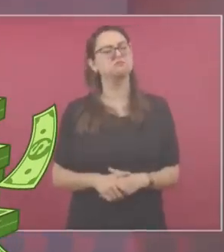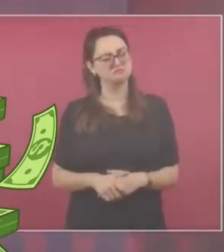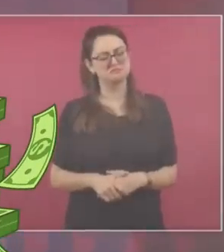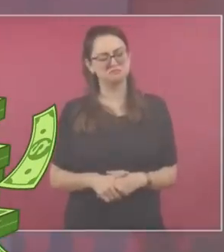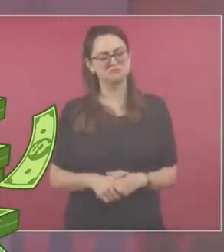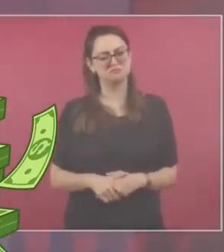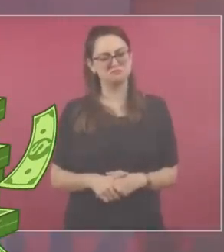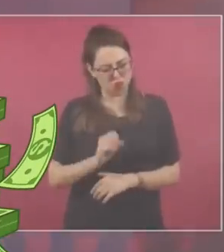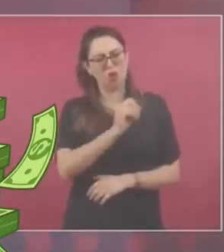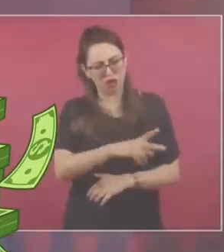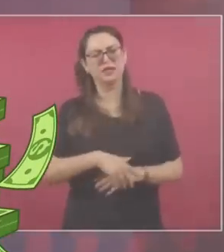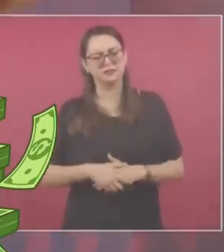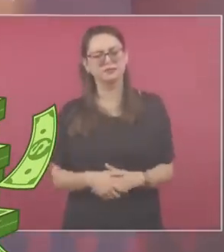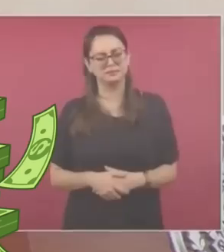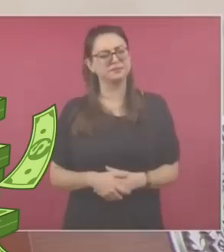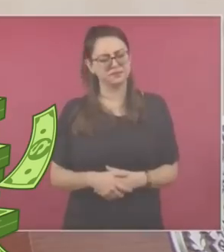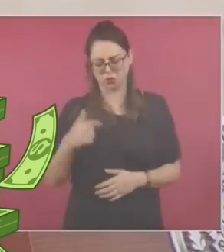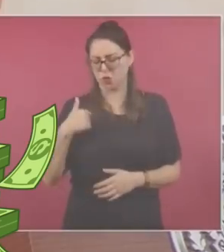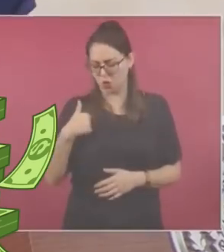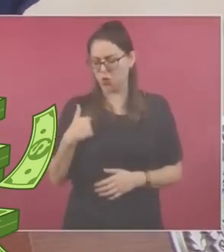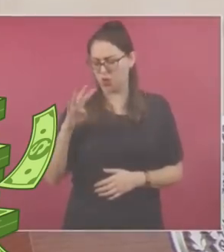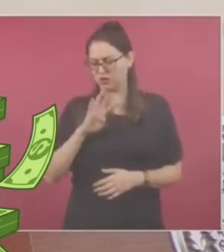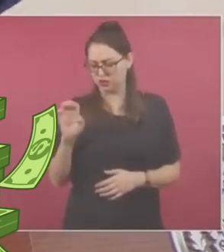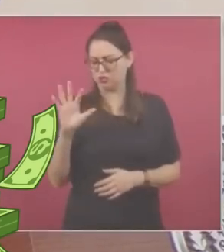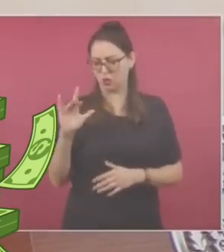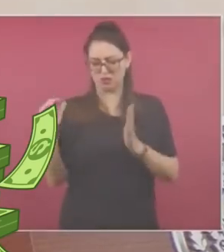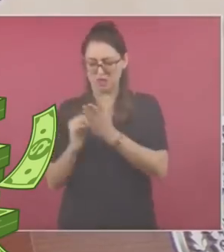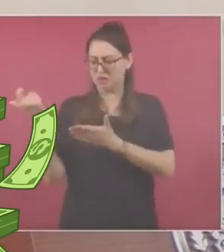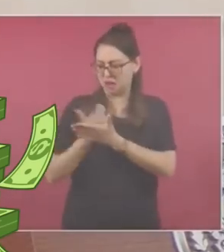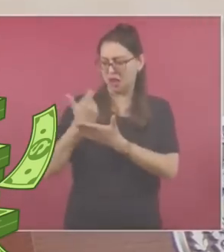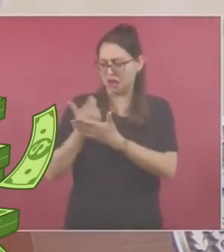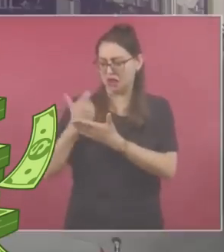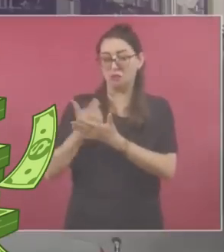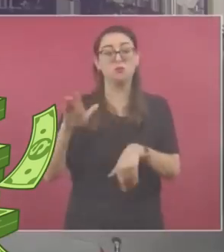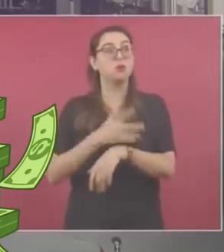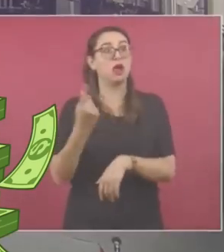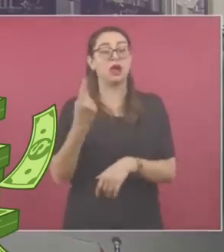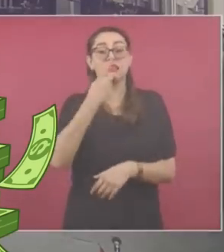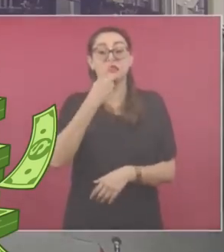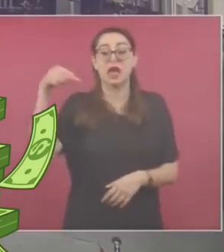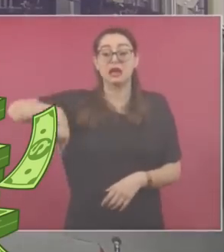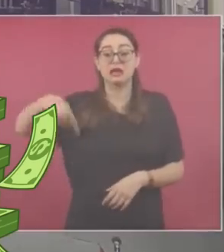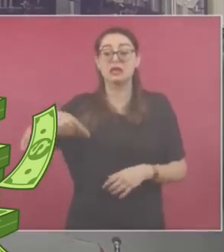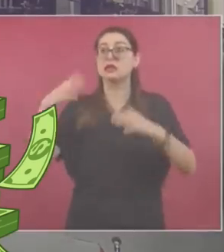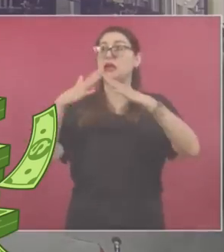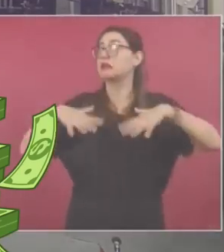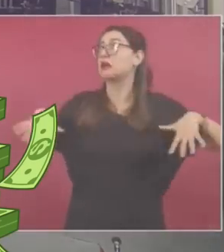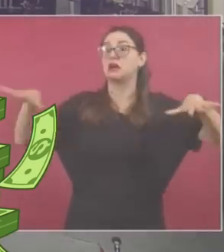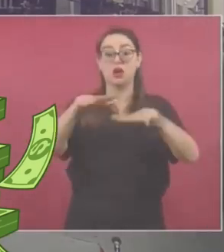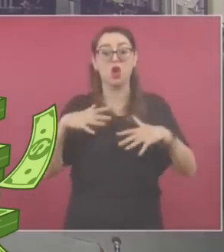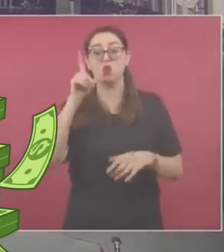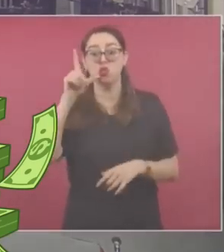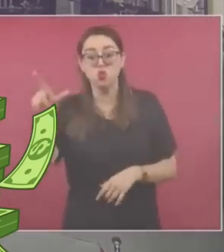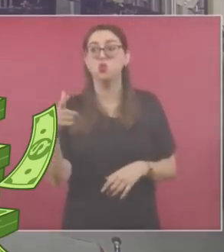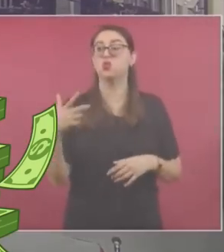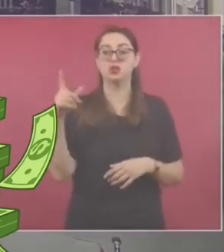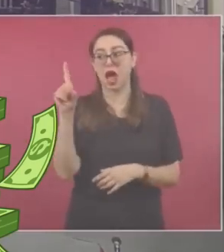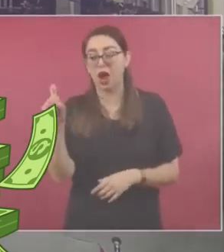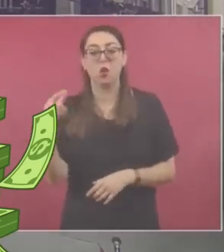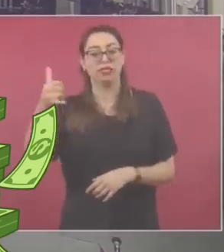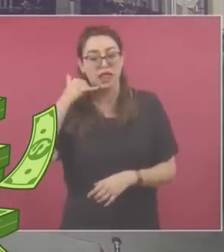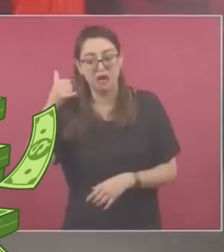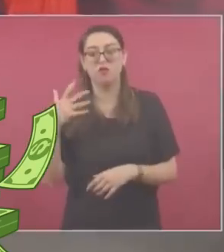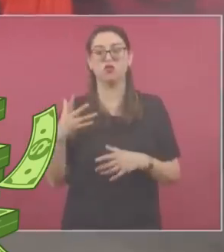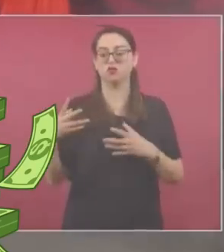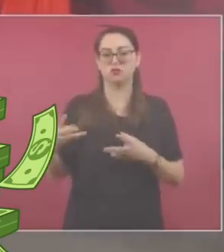Aceptar sin conceder de que gano 450, que ahí me carga todo, la luz de aquí del palacio, los teléfonos, todo.